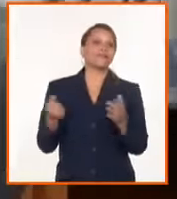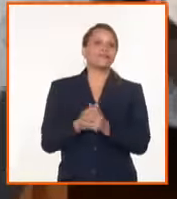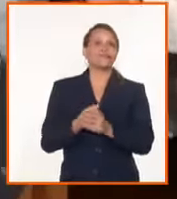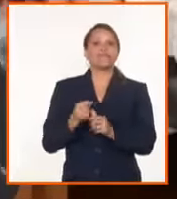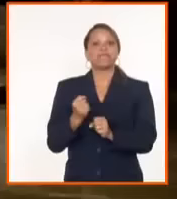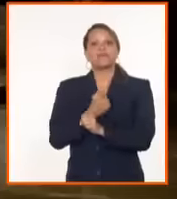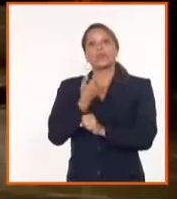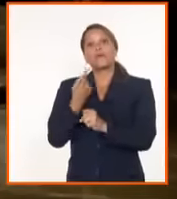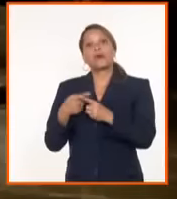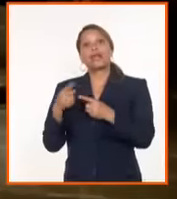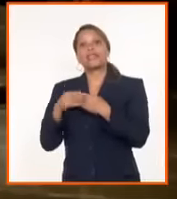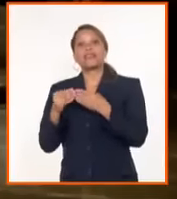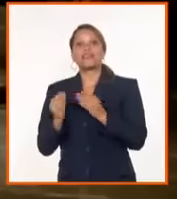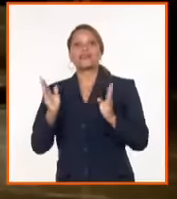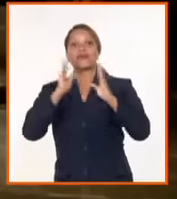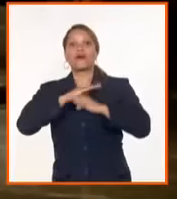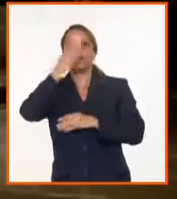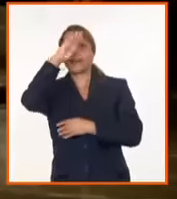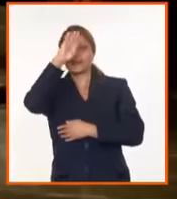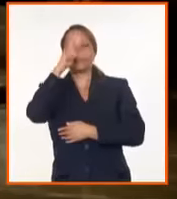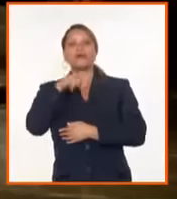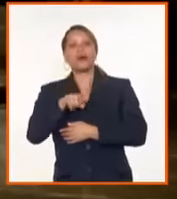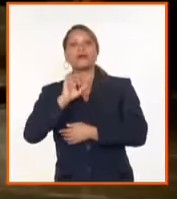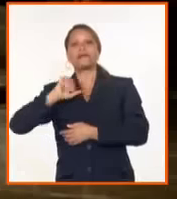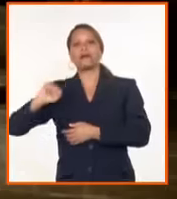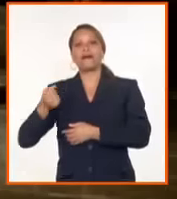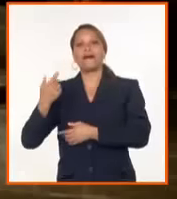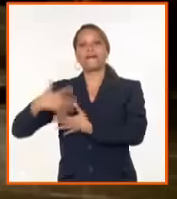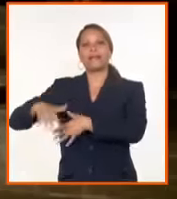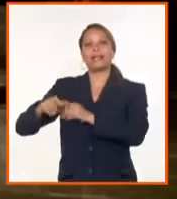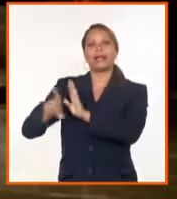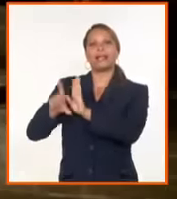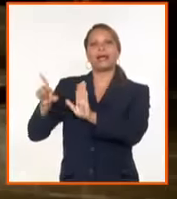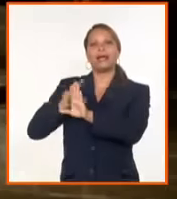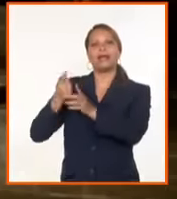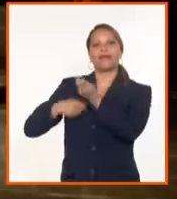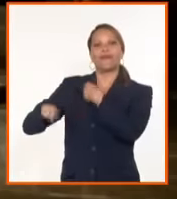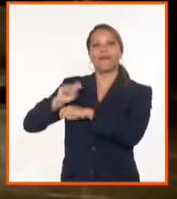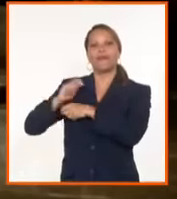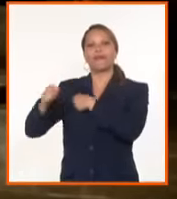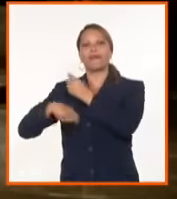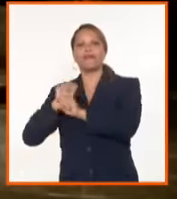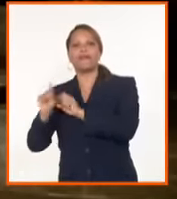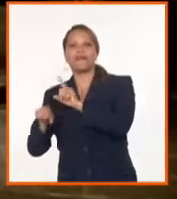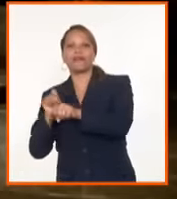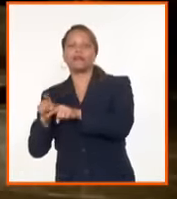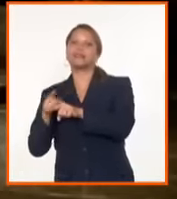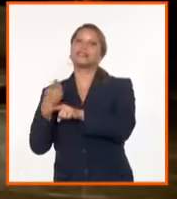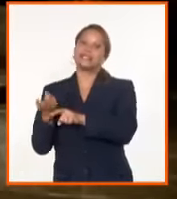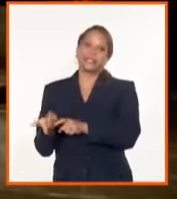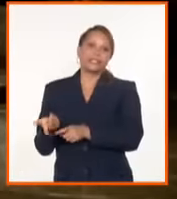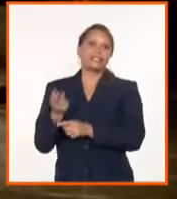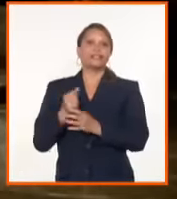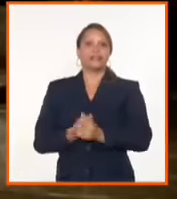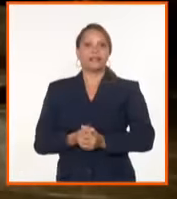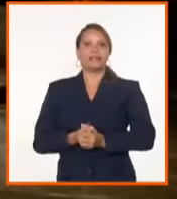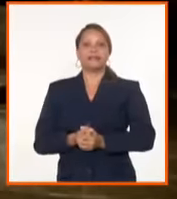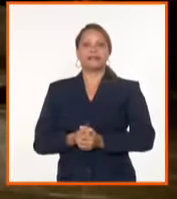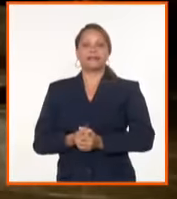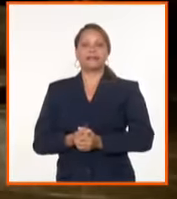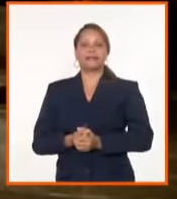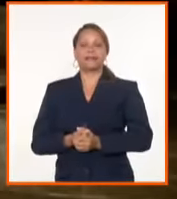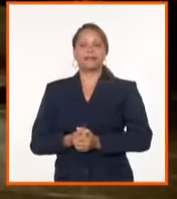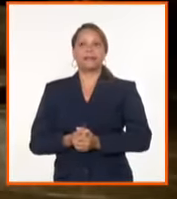hemos tenido divisas para fortalecer nuestro mercado cambiario legal al que acudirían la gente si existiera esa